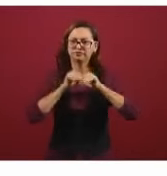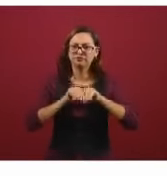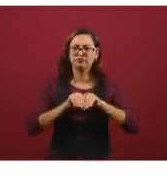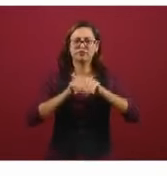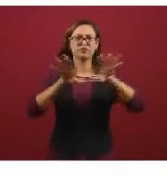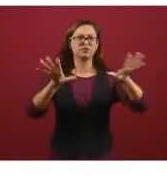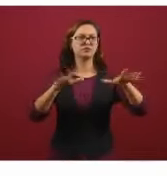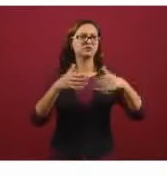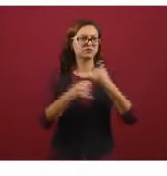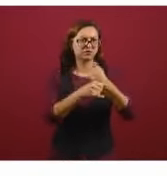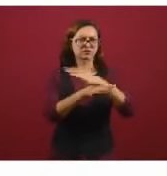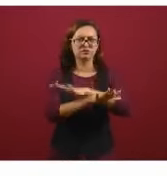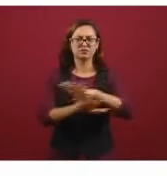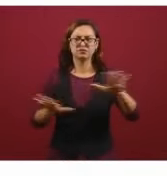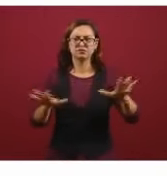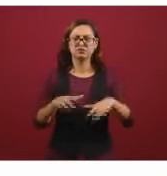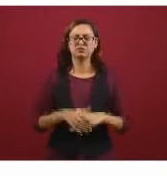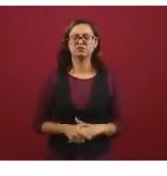cosas